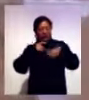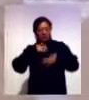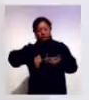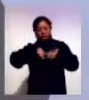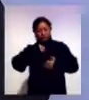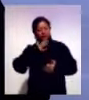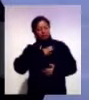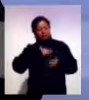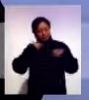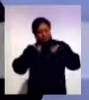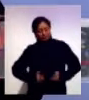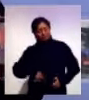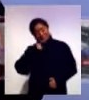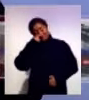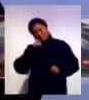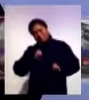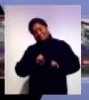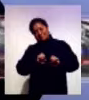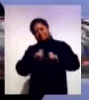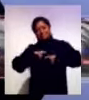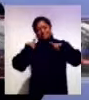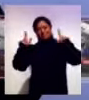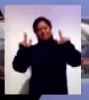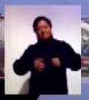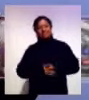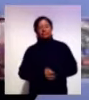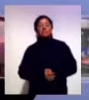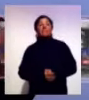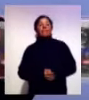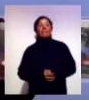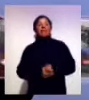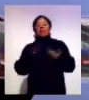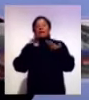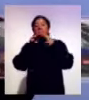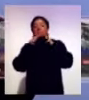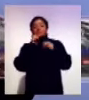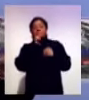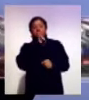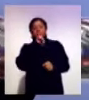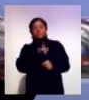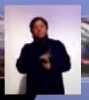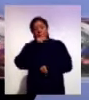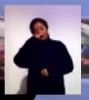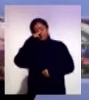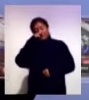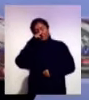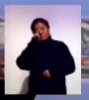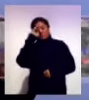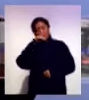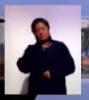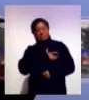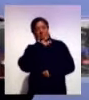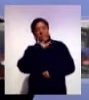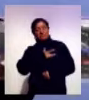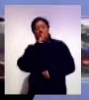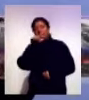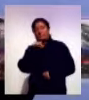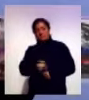tlaxcaltecas. Y motivo especial de orgullo para sentirnos así